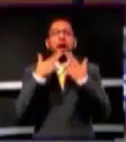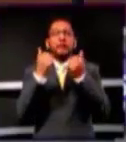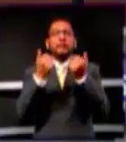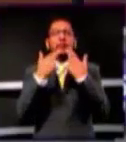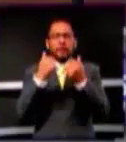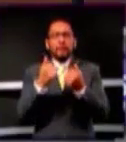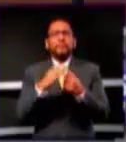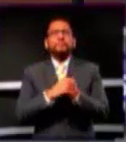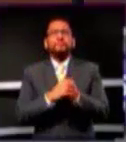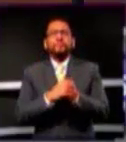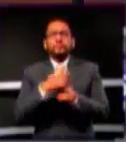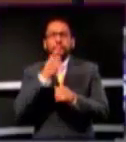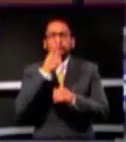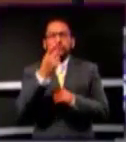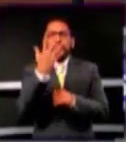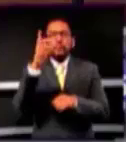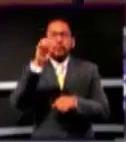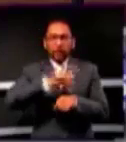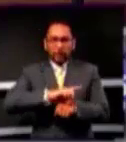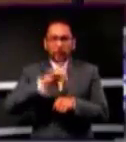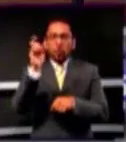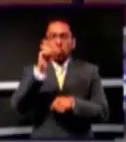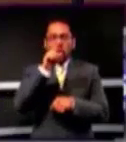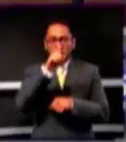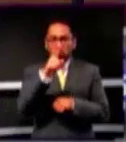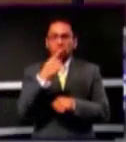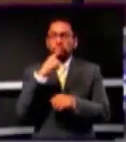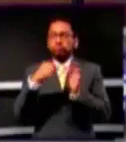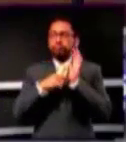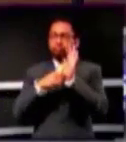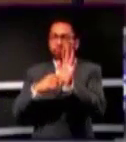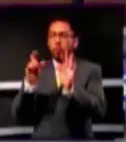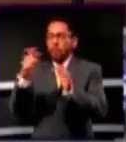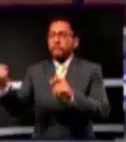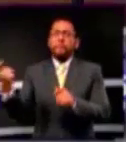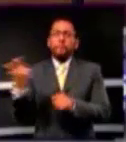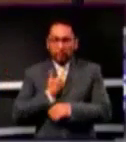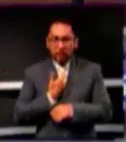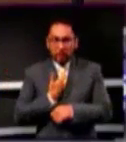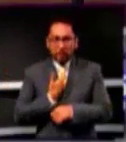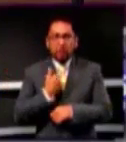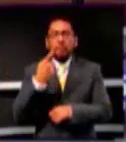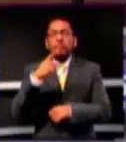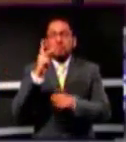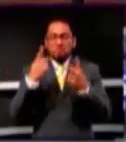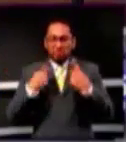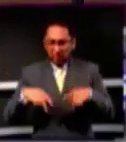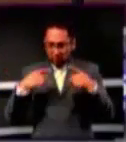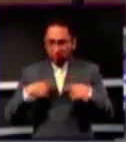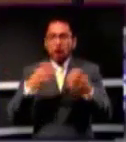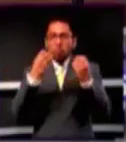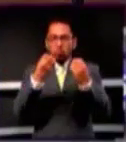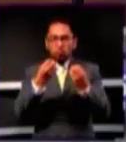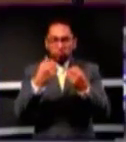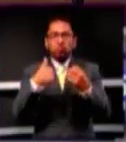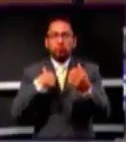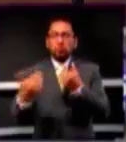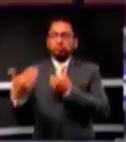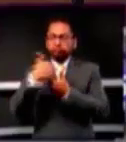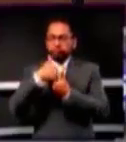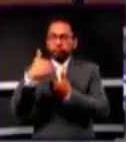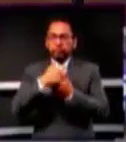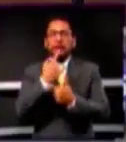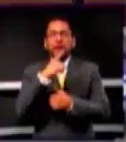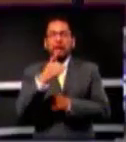ofrecía que en 5 días hábiles después de que tú presentaras tu declaración tenías tu devolución. Mucha gente ha ido con nosotros y ha aumentado sus